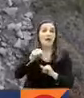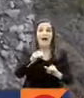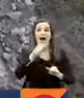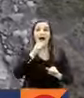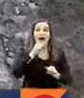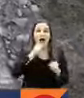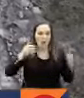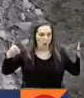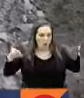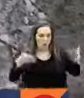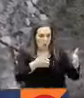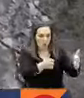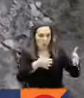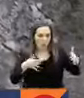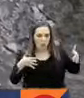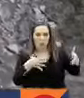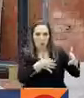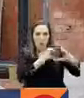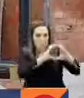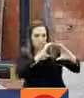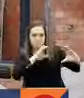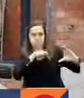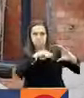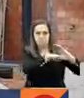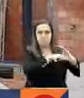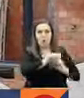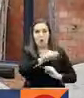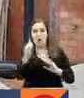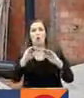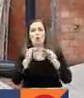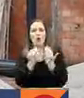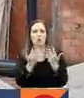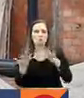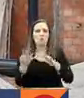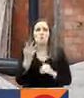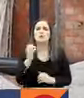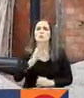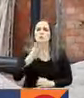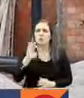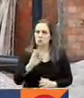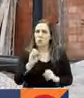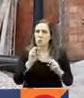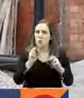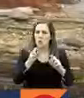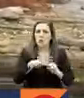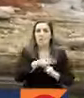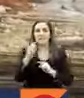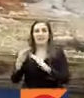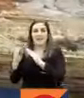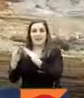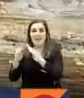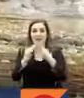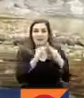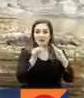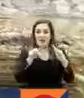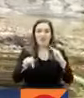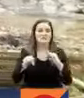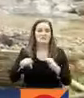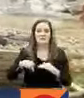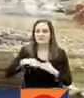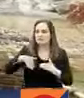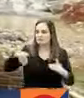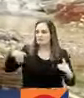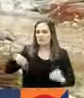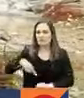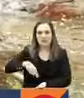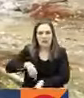del 80%. Le sigue el colegio con un 40% de avance. El plan de vivienda es uno de los más atrasados. Solo han sido